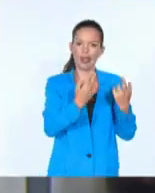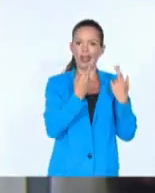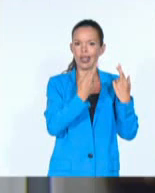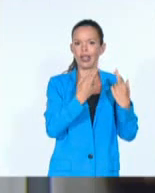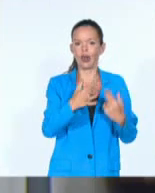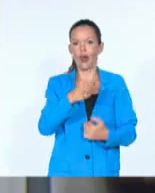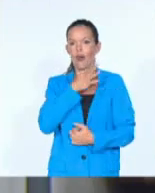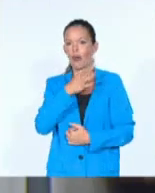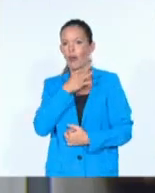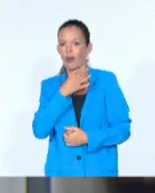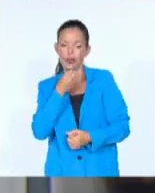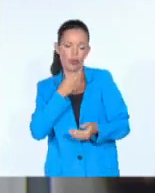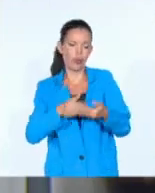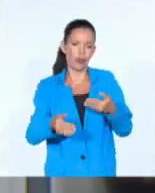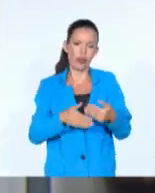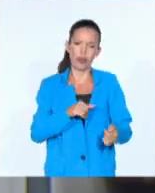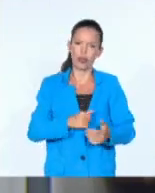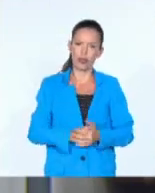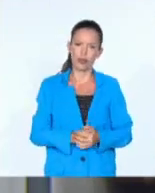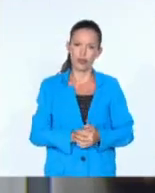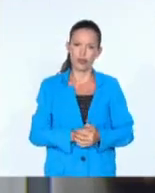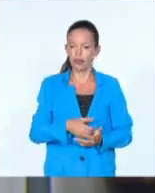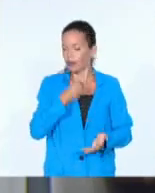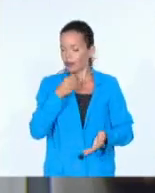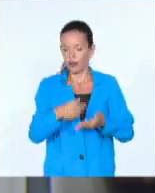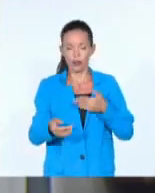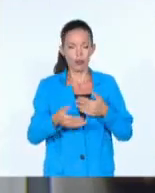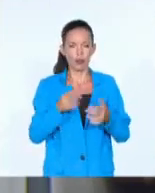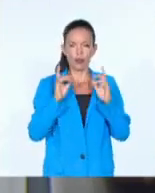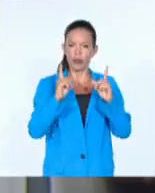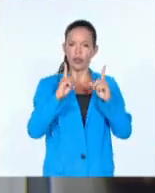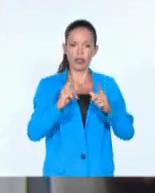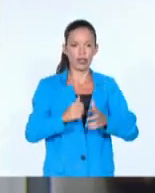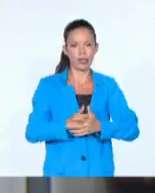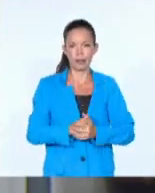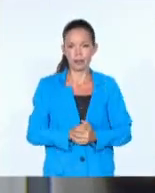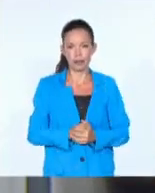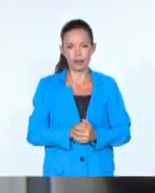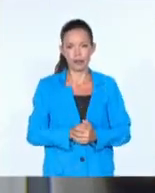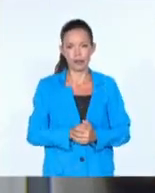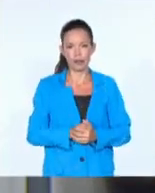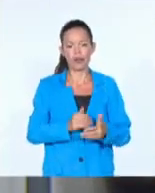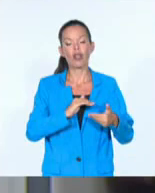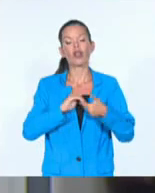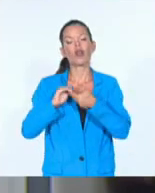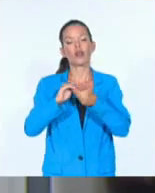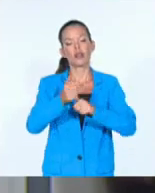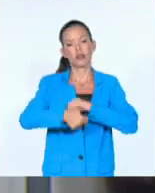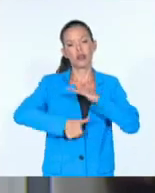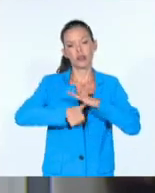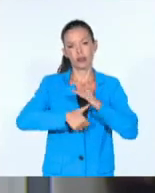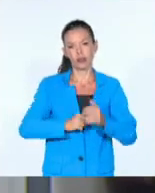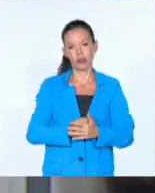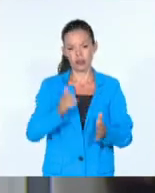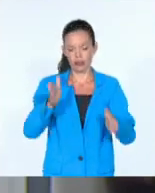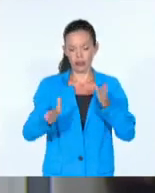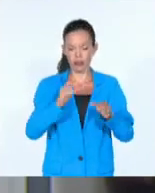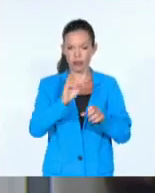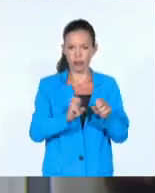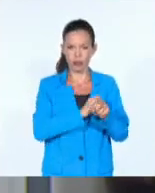diferencias políticas señor presidente durante la pandemia la covid 19 el gobierno de Estados Unidos